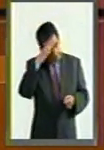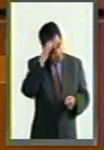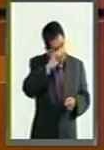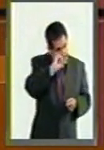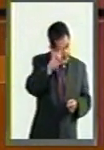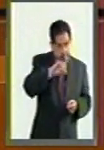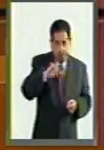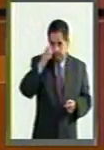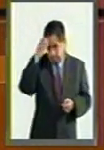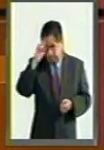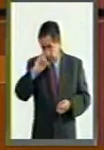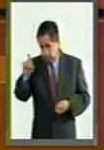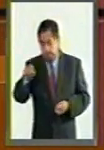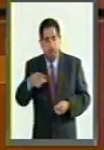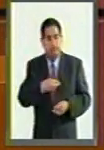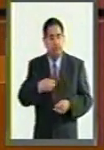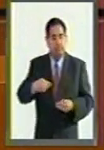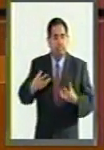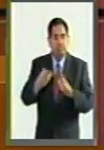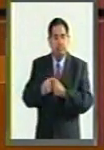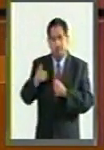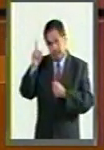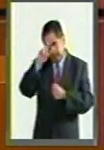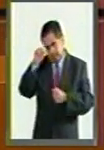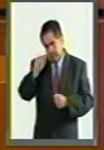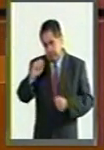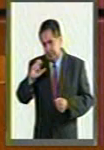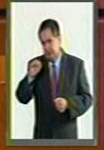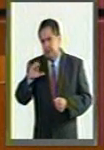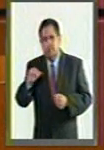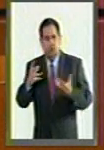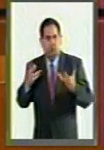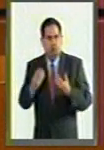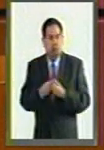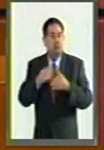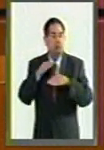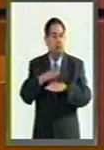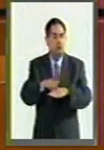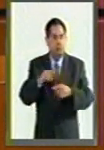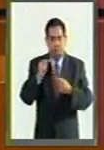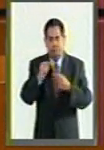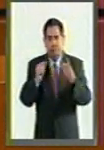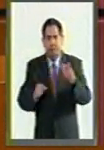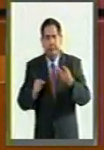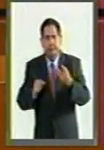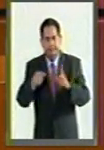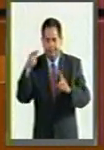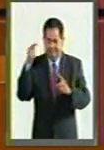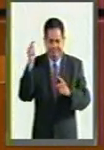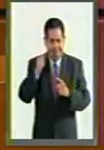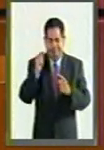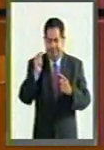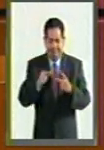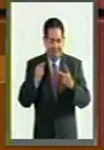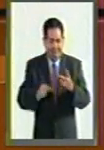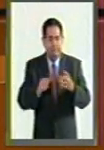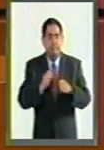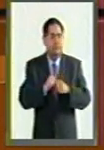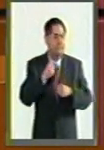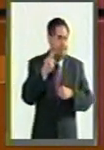de los integrantes del Consejo Técnico, en torno a situaciones concretas,